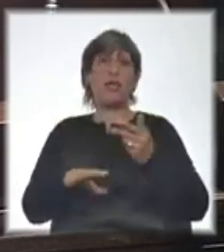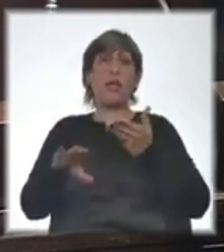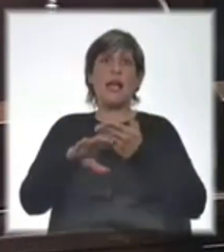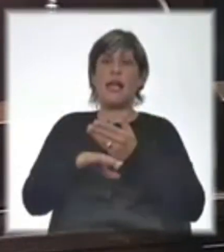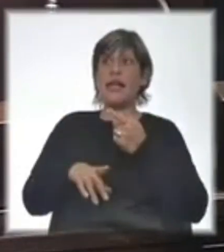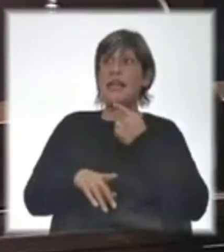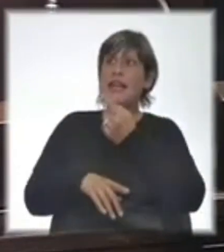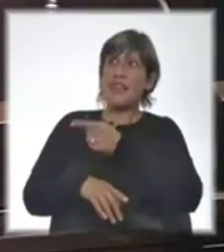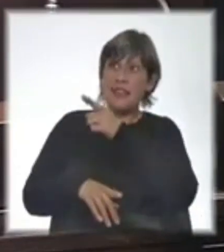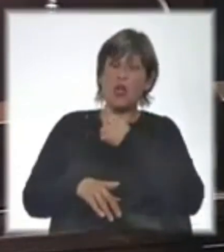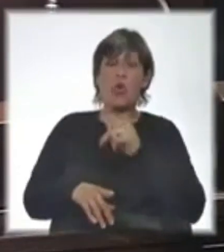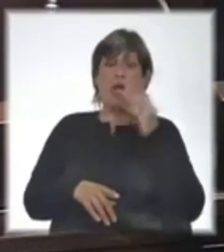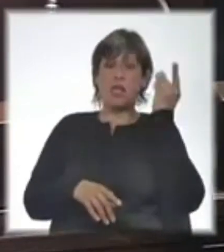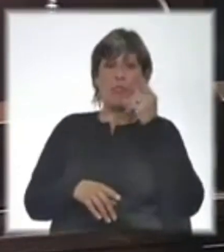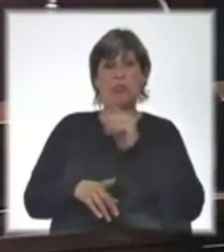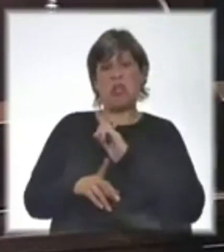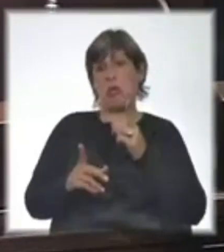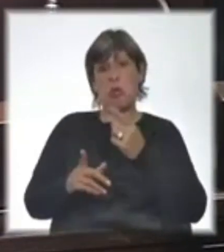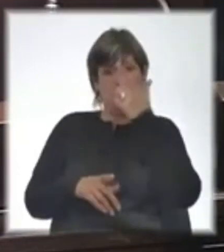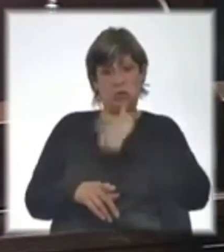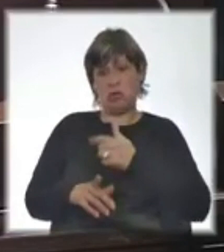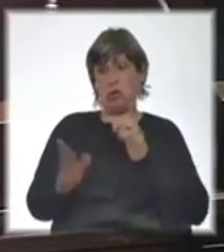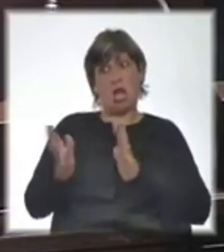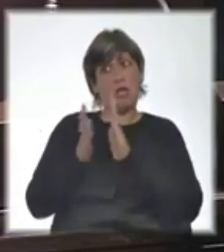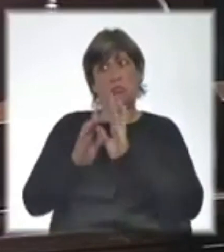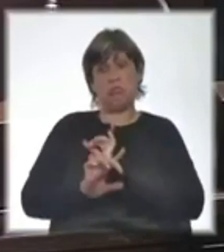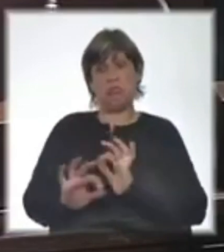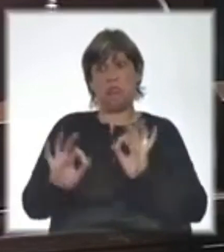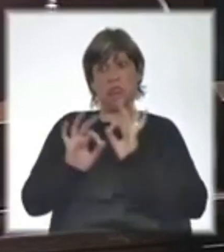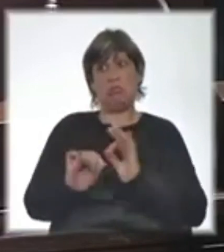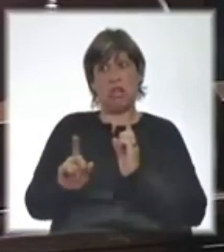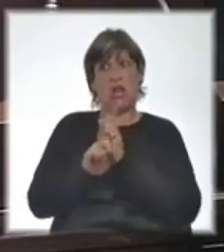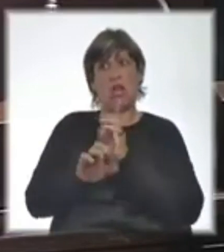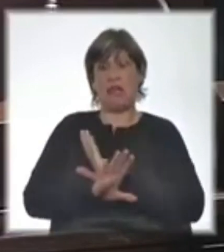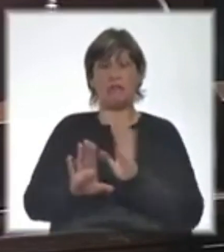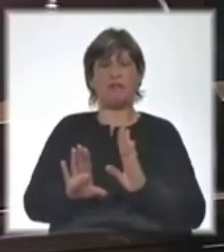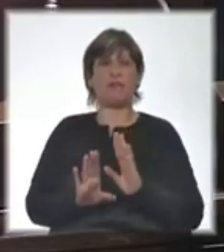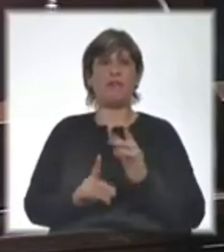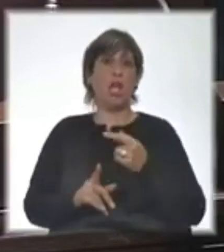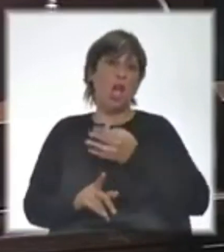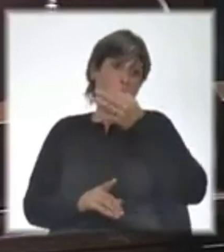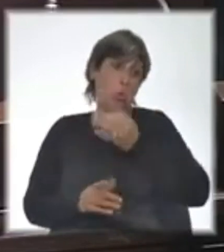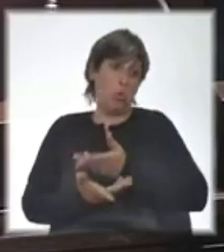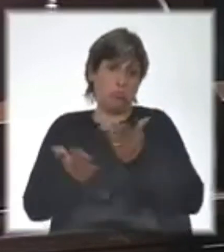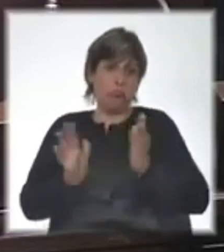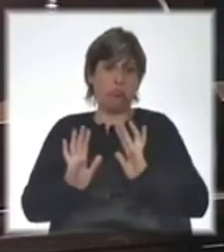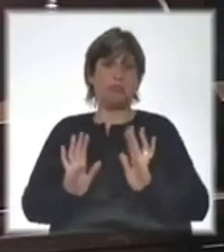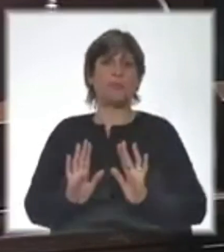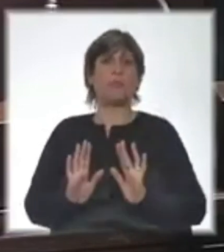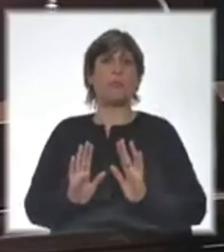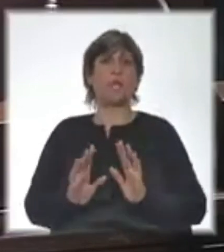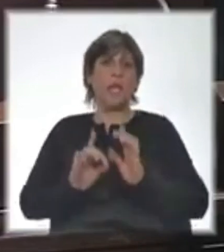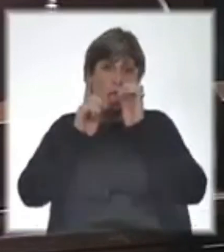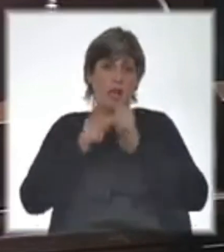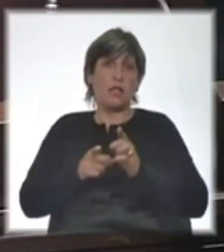nada personal ni que creo que se haya beneficiado de nada, al contrario, lo digo expresamente. Incluso